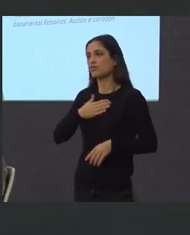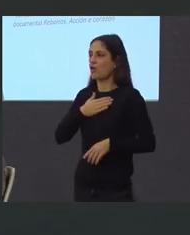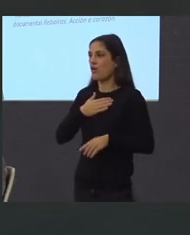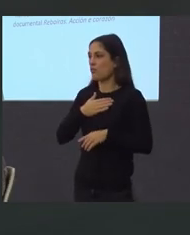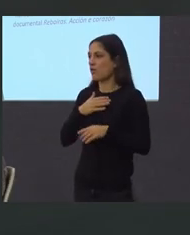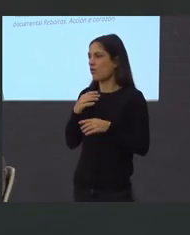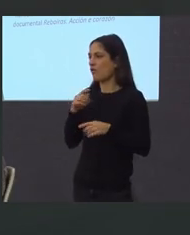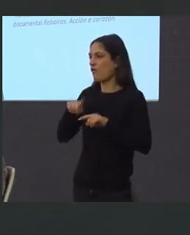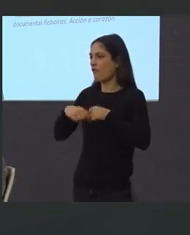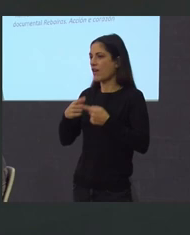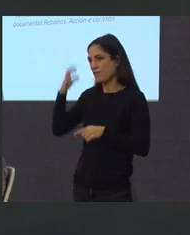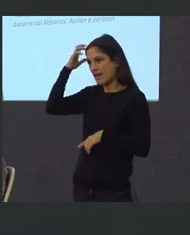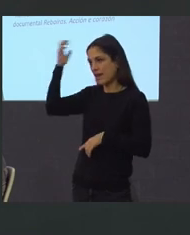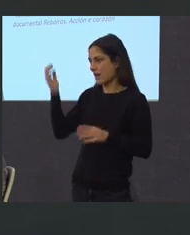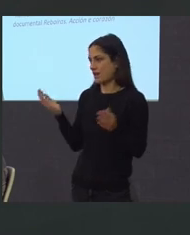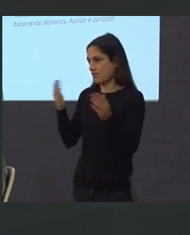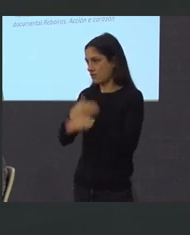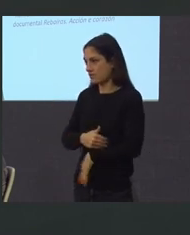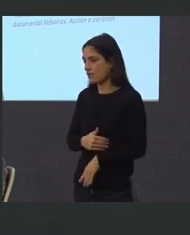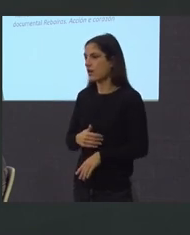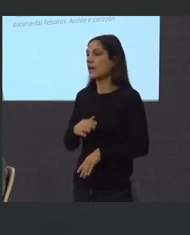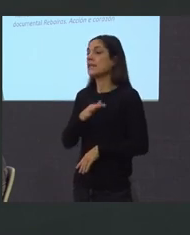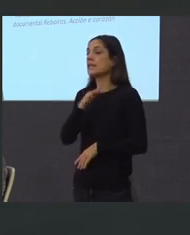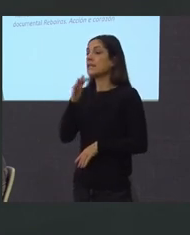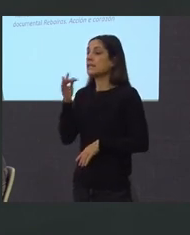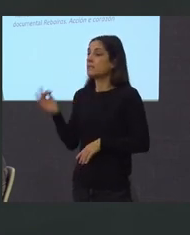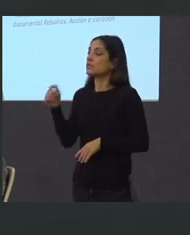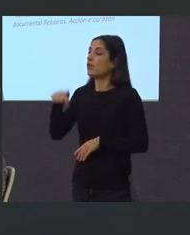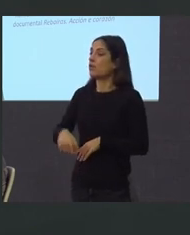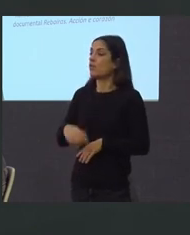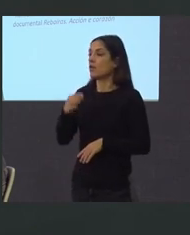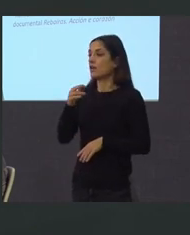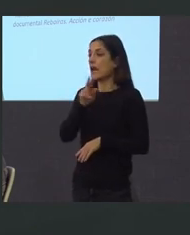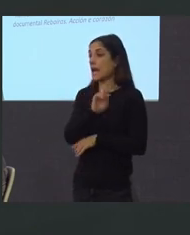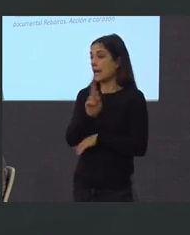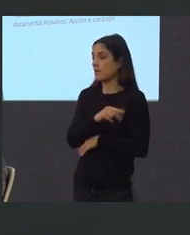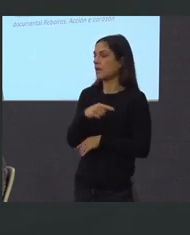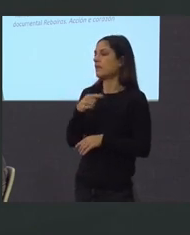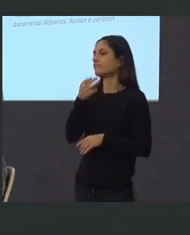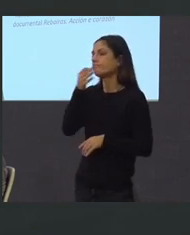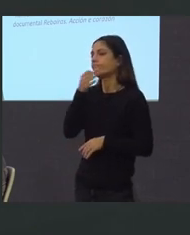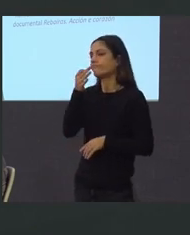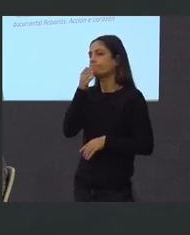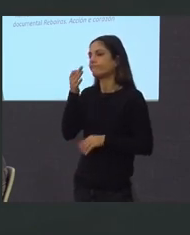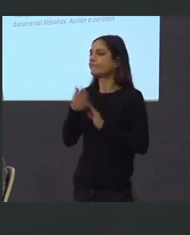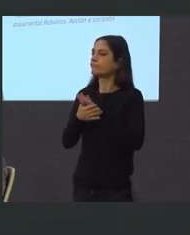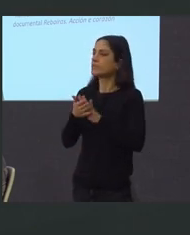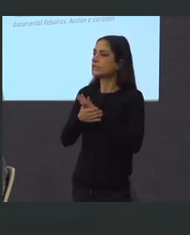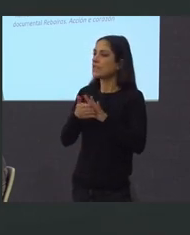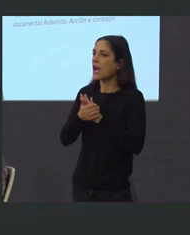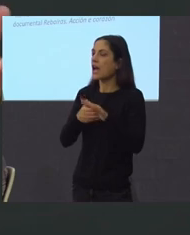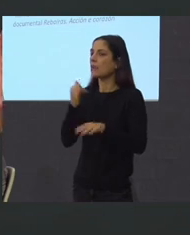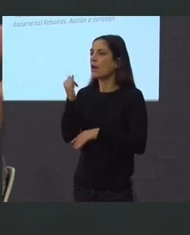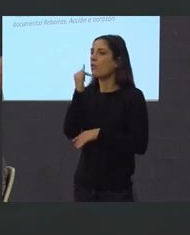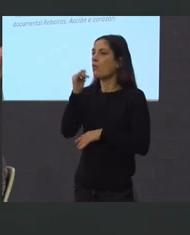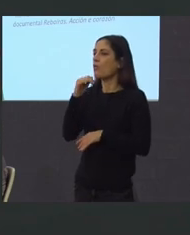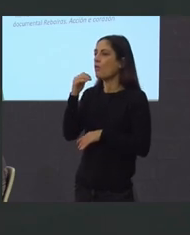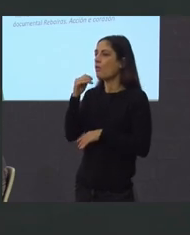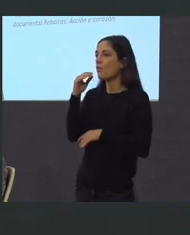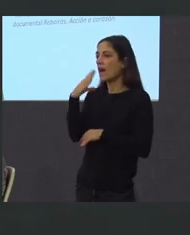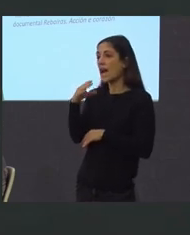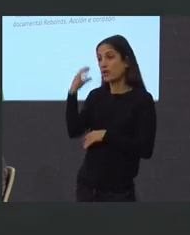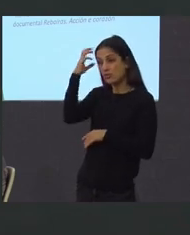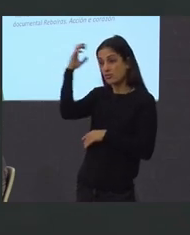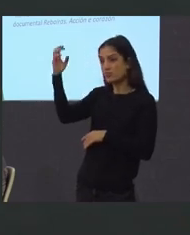vamos coñecendo, e hoxe Rebeca vai nos falar de como Juan Carlos I percorreu case todo o